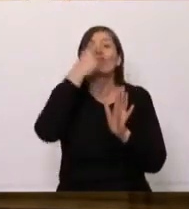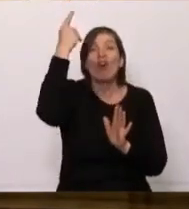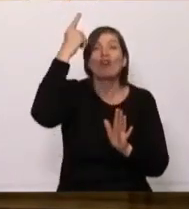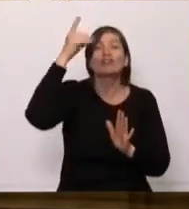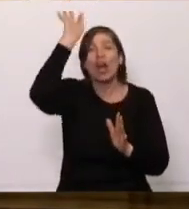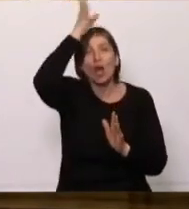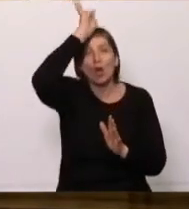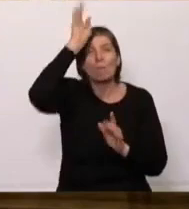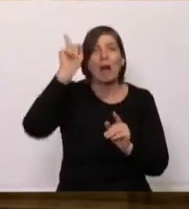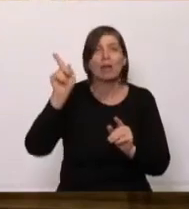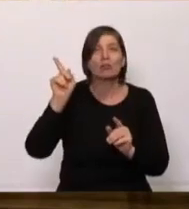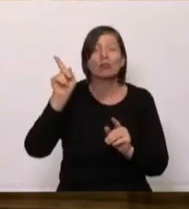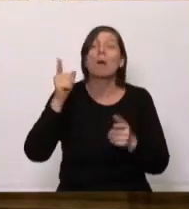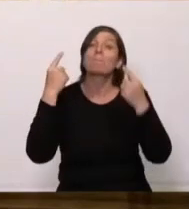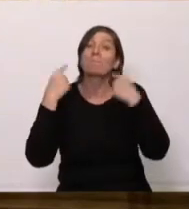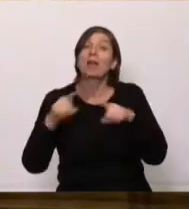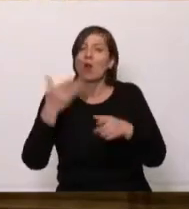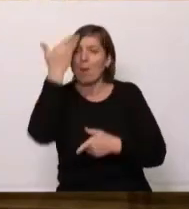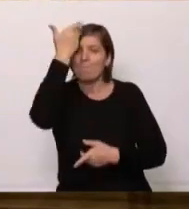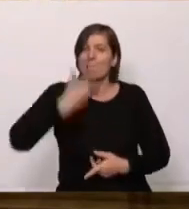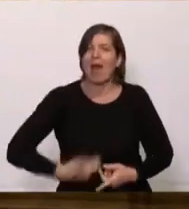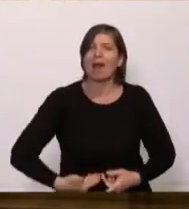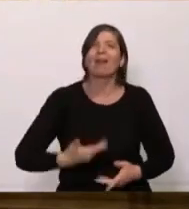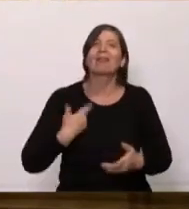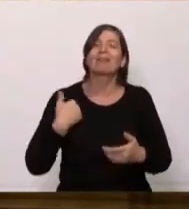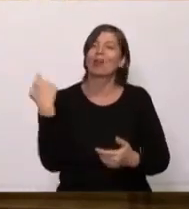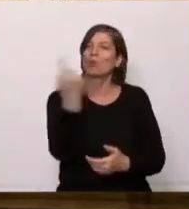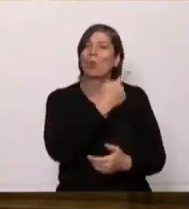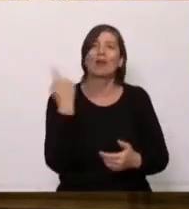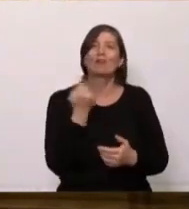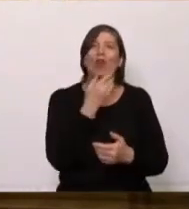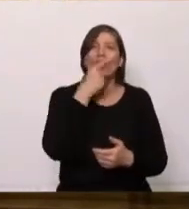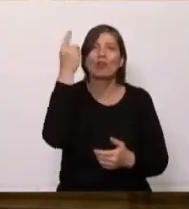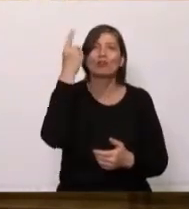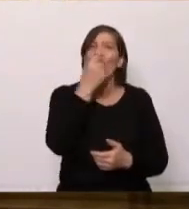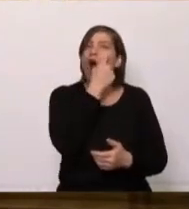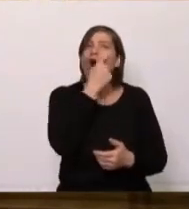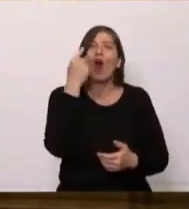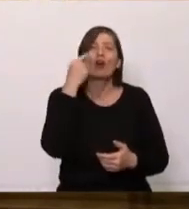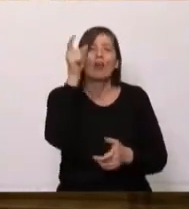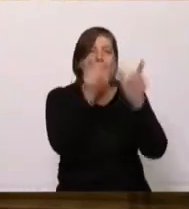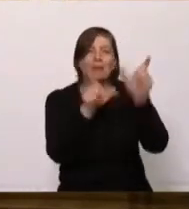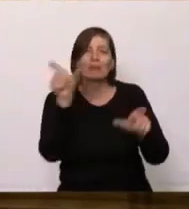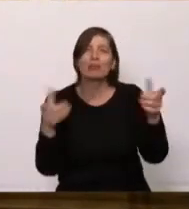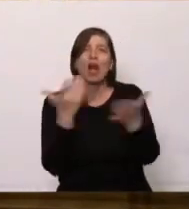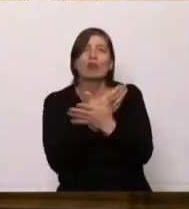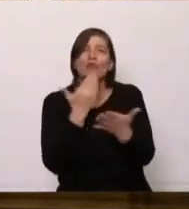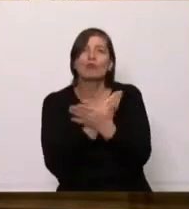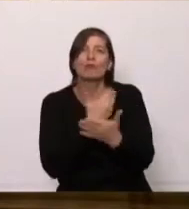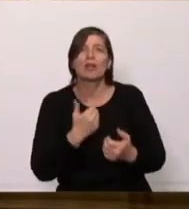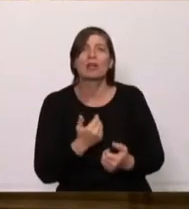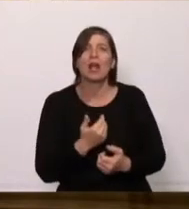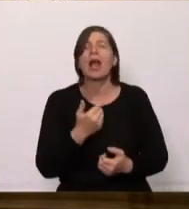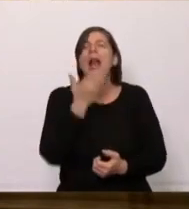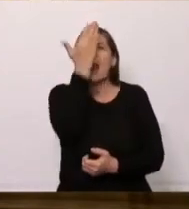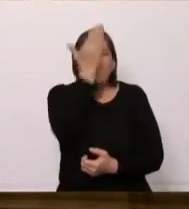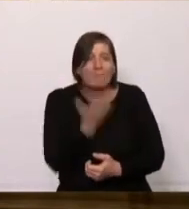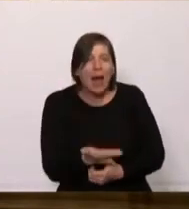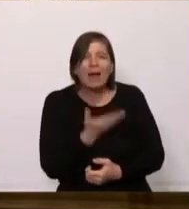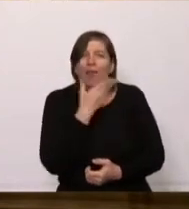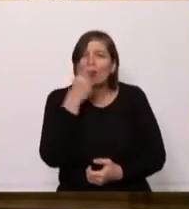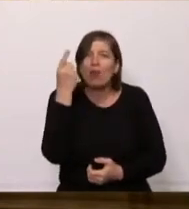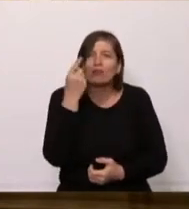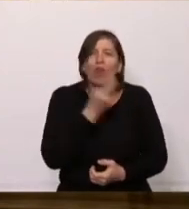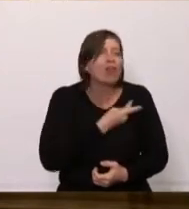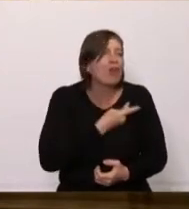En cambio, la imagen de nuestro Dios está en los ojos de los que sufren. La imagen de